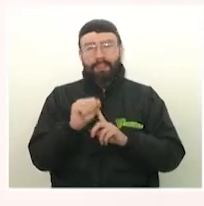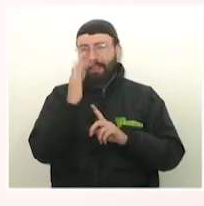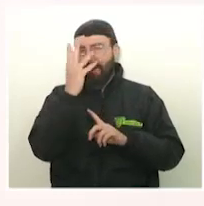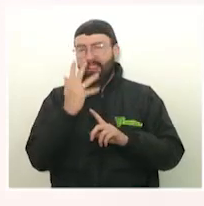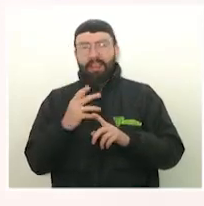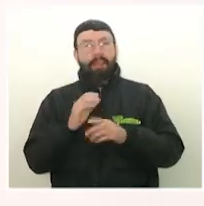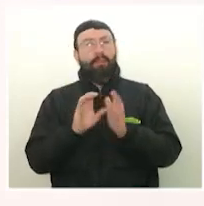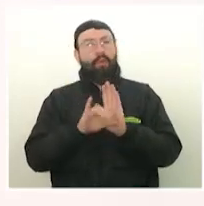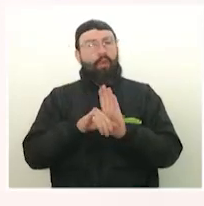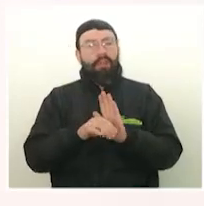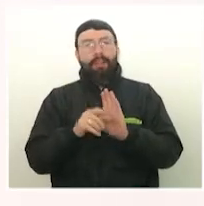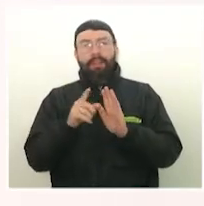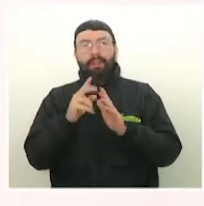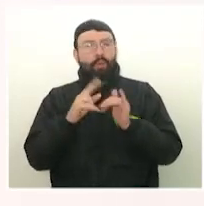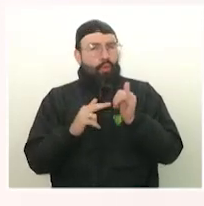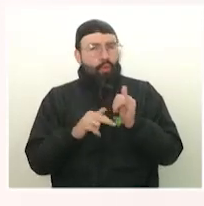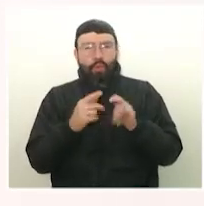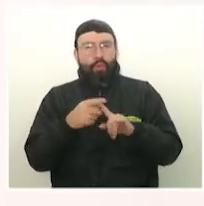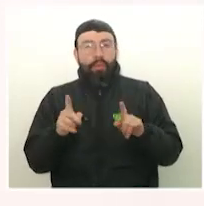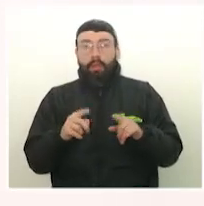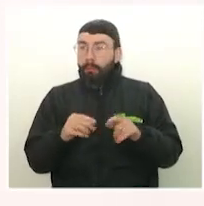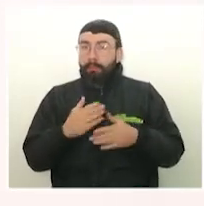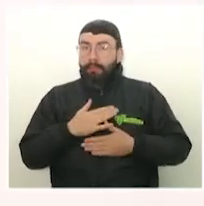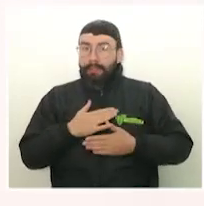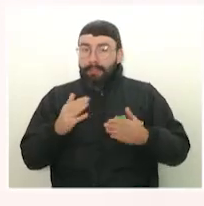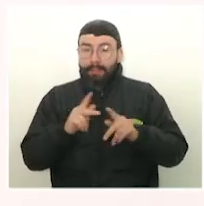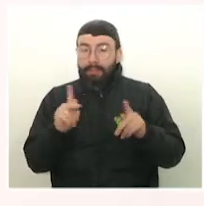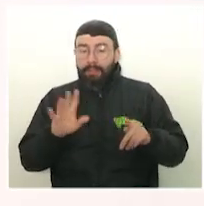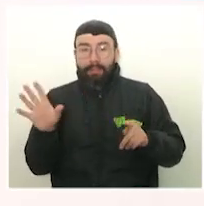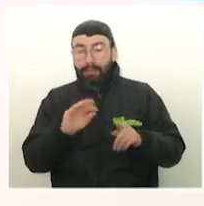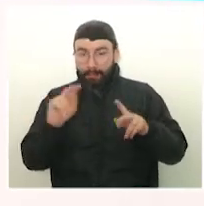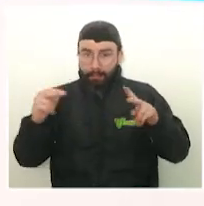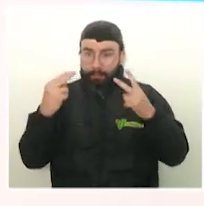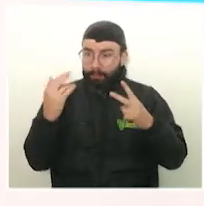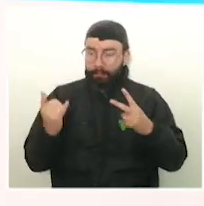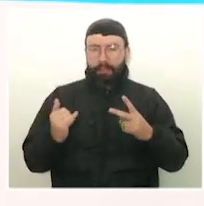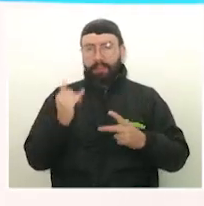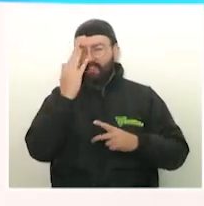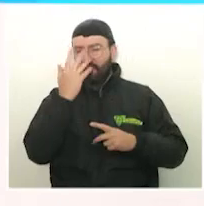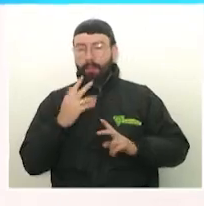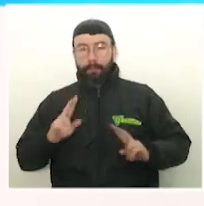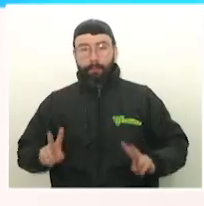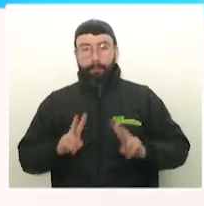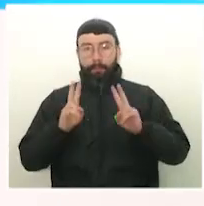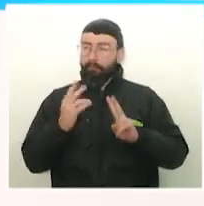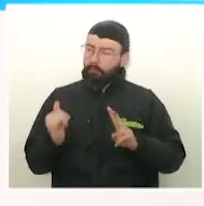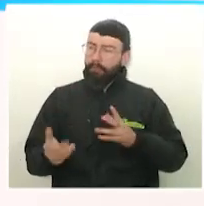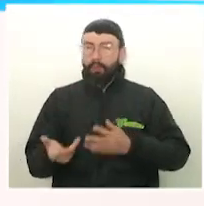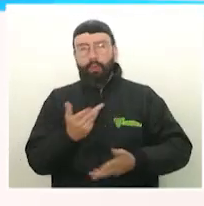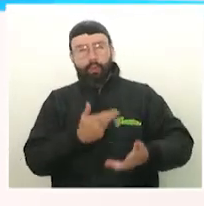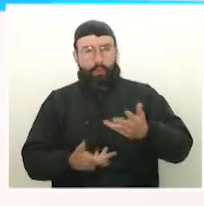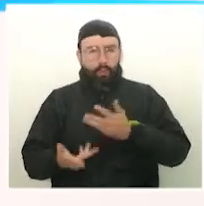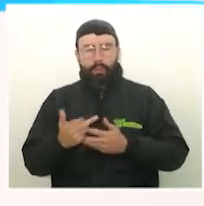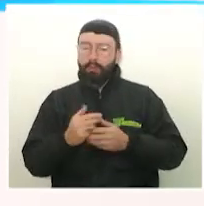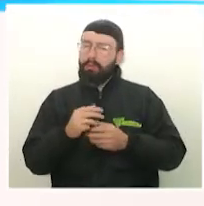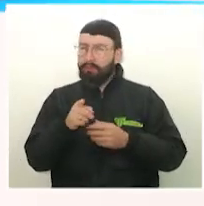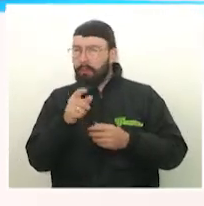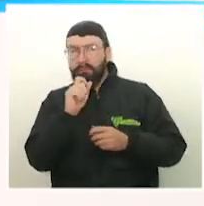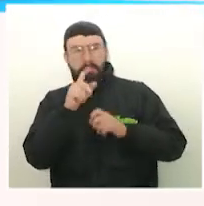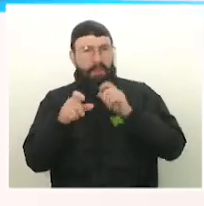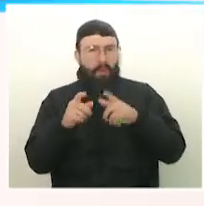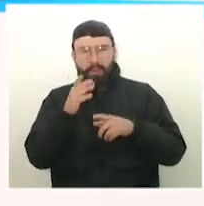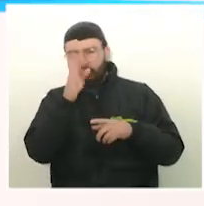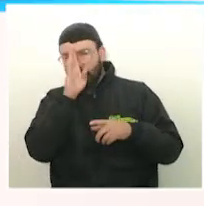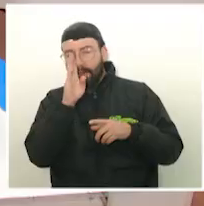YouTube. Y saludamos a todas las personas que se están conectando a través de Facebook Live en este momento, donde vamos a estar interactuando hoy con ustedes, respondiendo preguntas. Vamos a ver